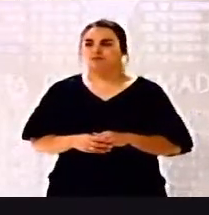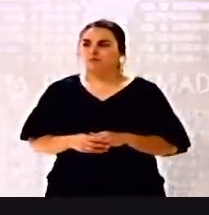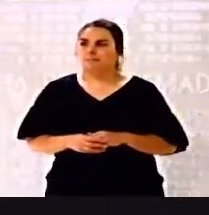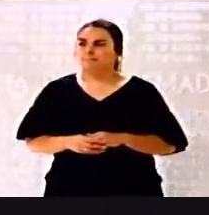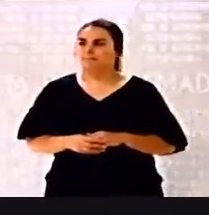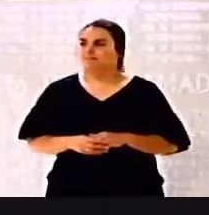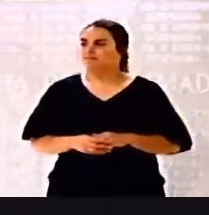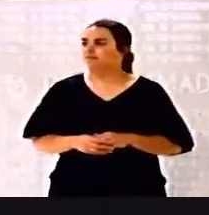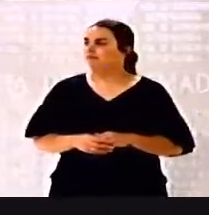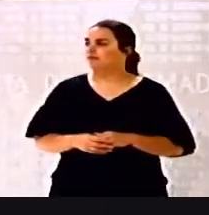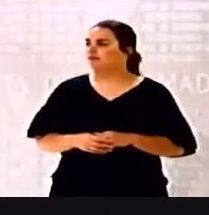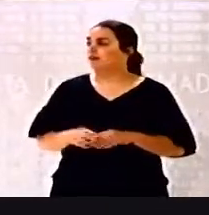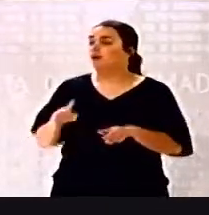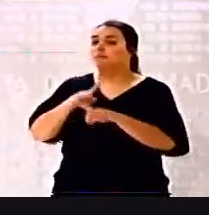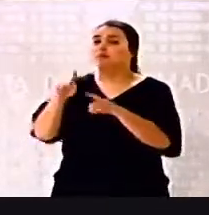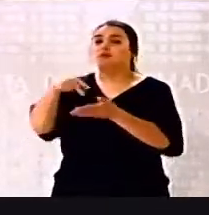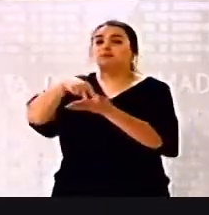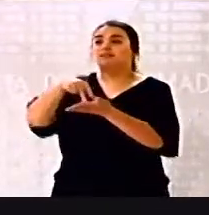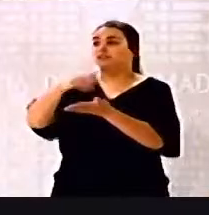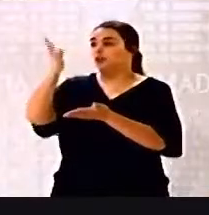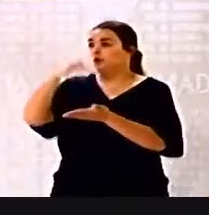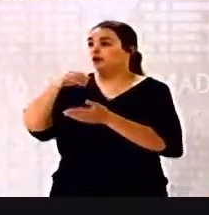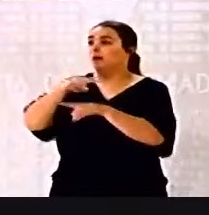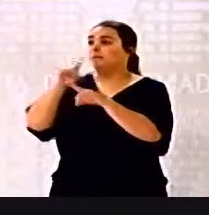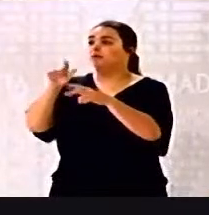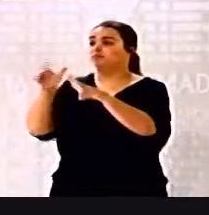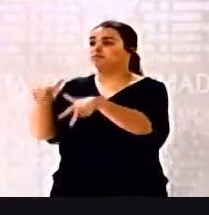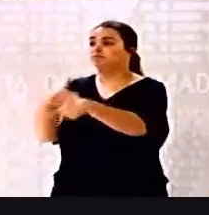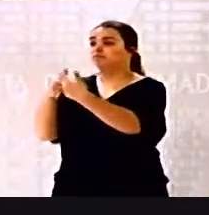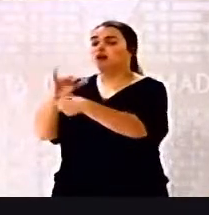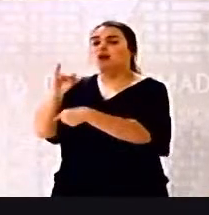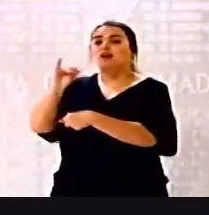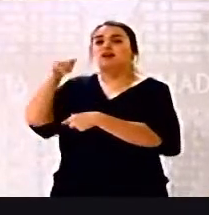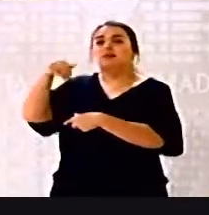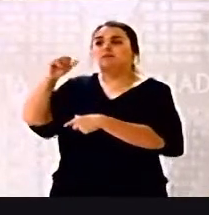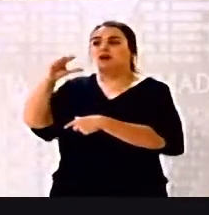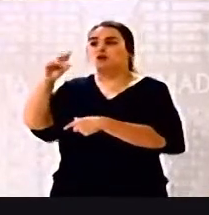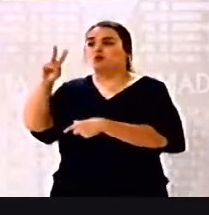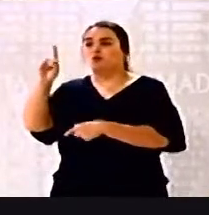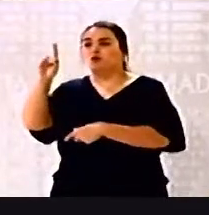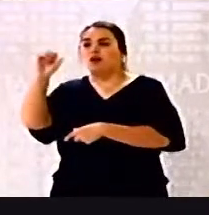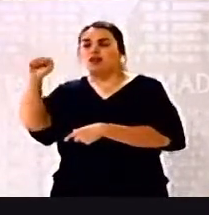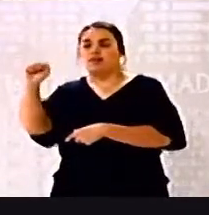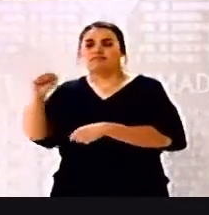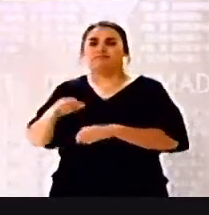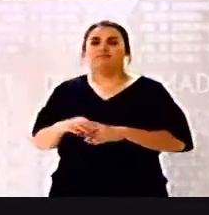No hay más preguntas de turno presencial. Preguntas por videoconferencia. Inmaculada Salguero, de la cadena SER.